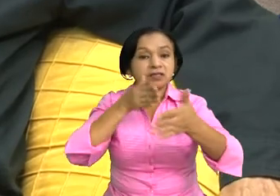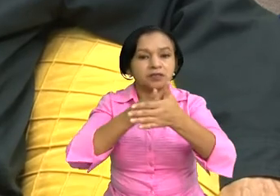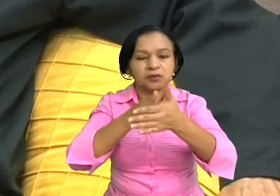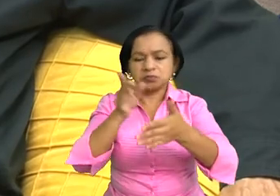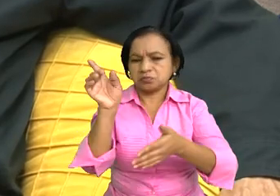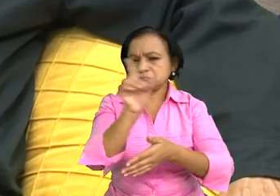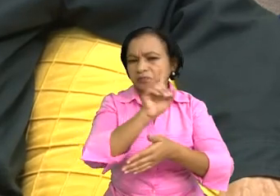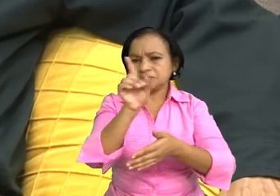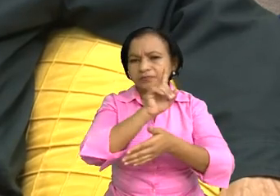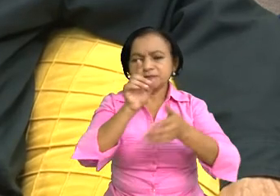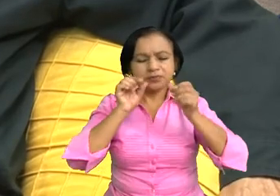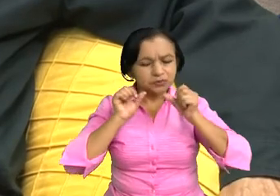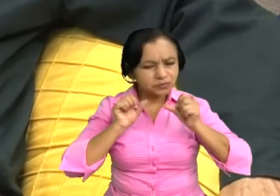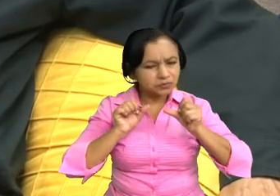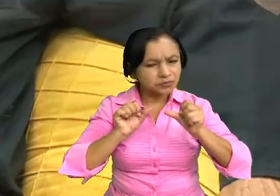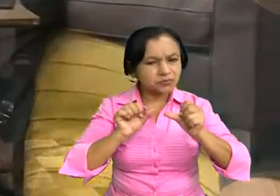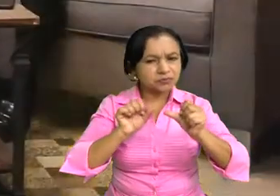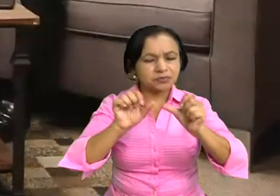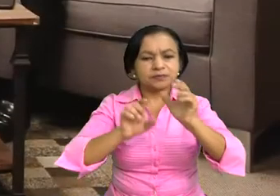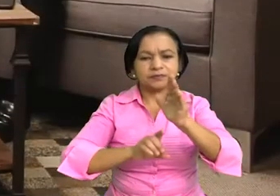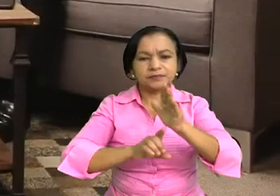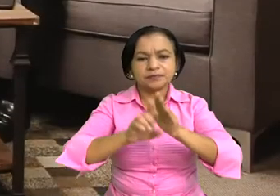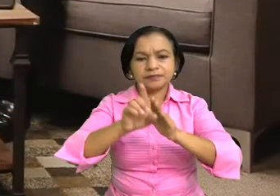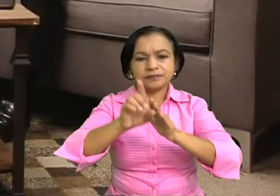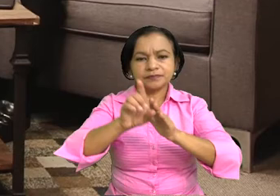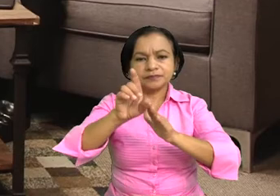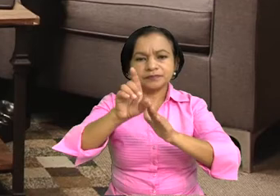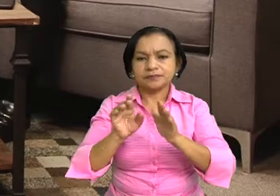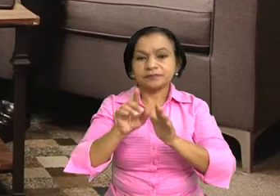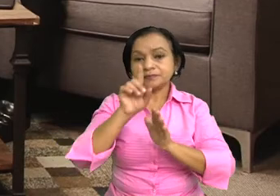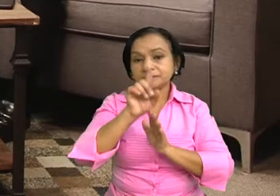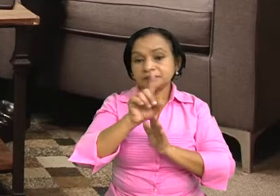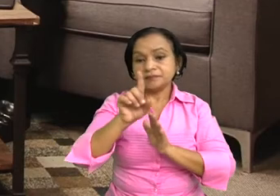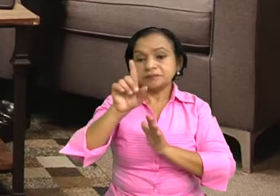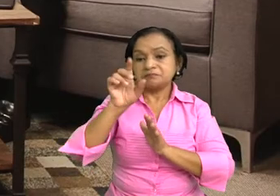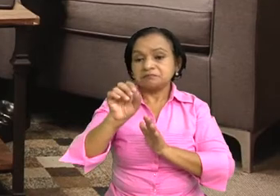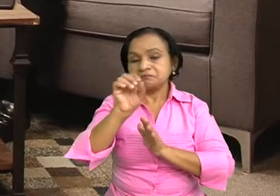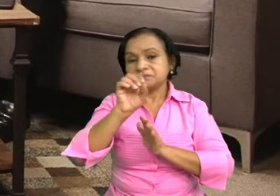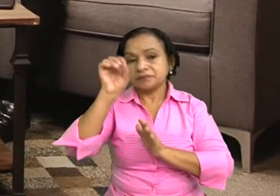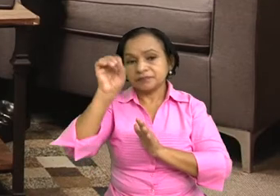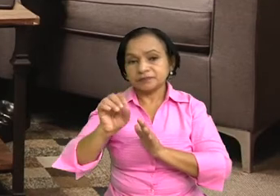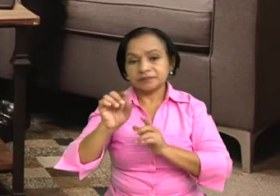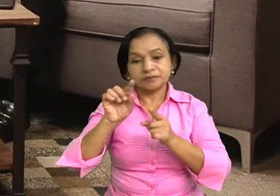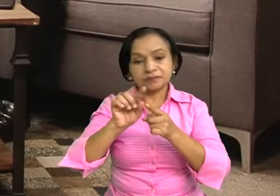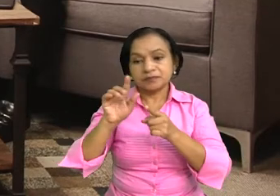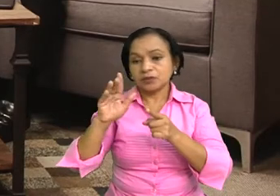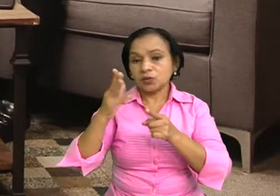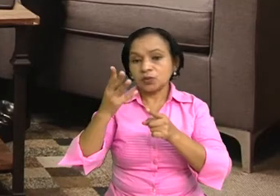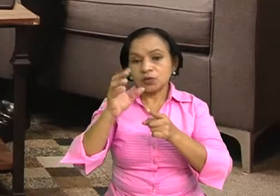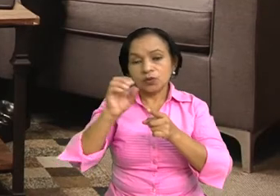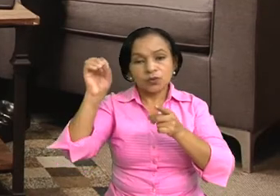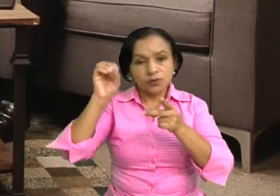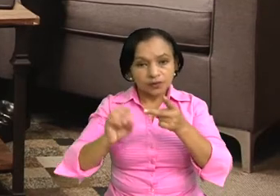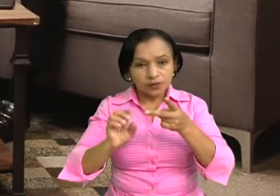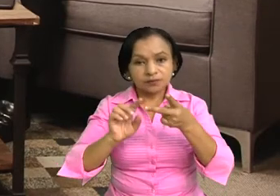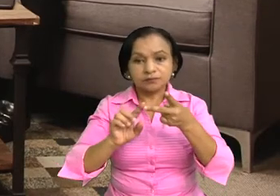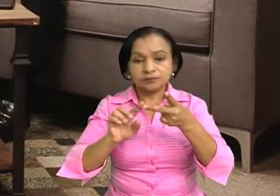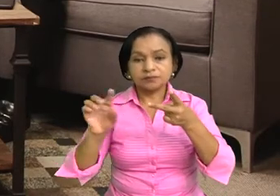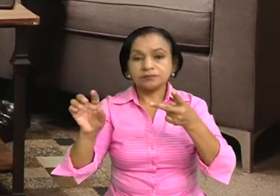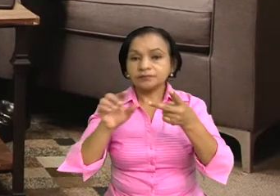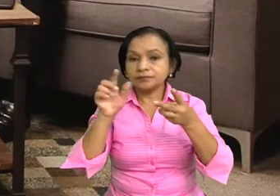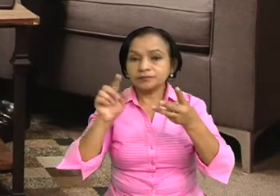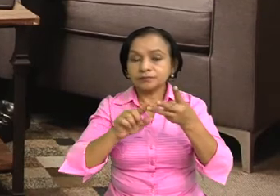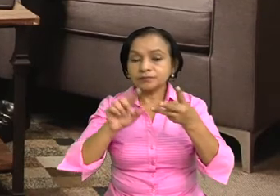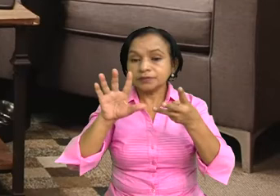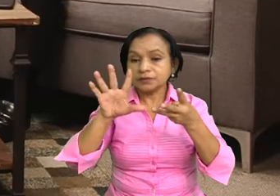detuvimos. Todos avanzaron. Unos avanzaron al 110%, otros avanzaron al 90%, otros avanzaron